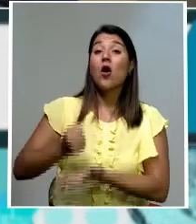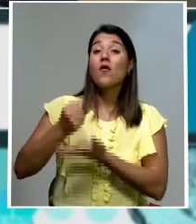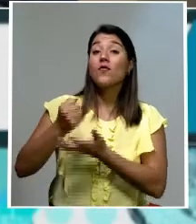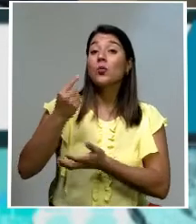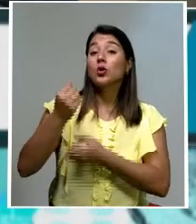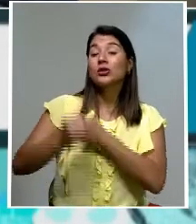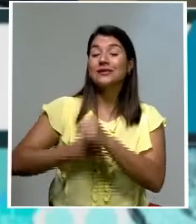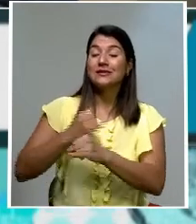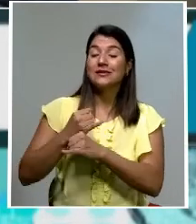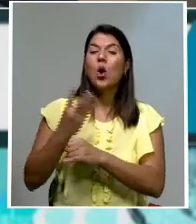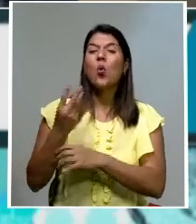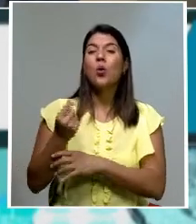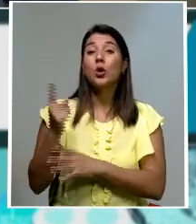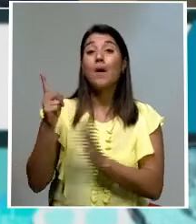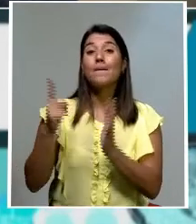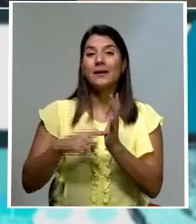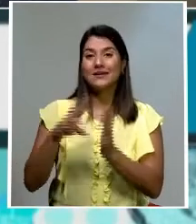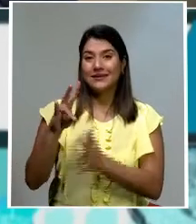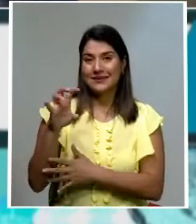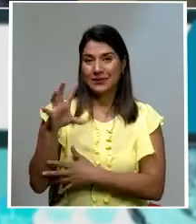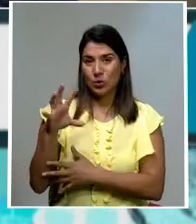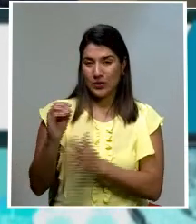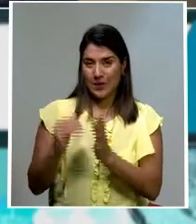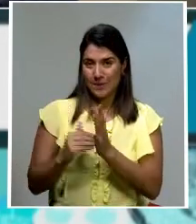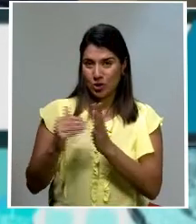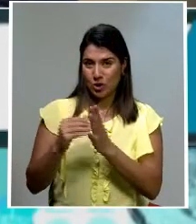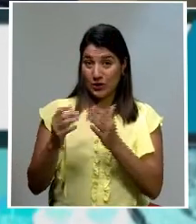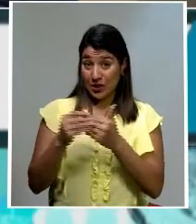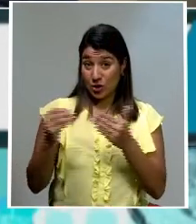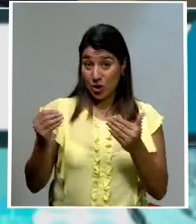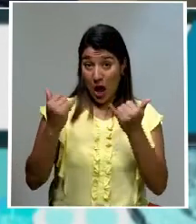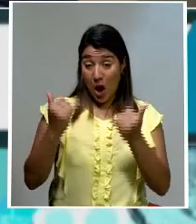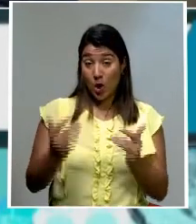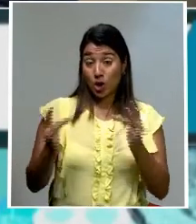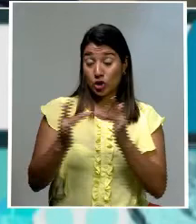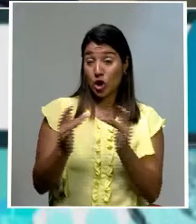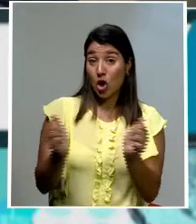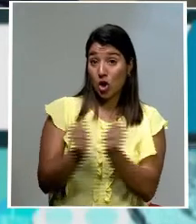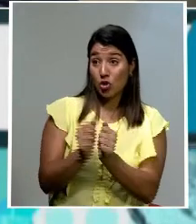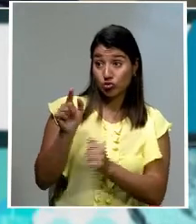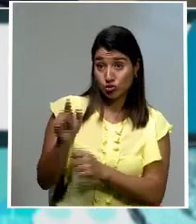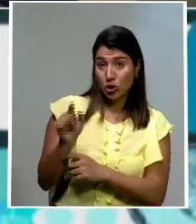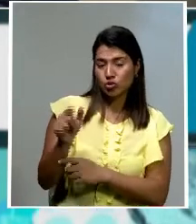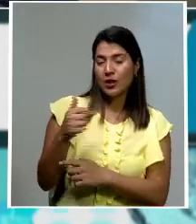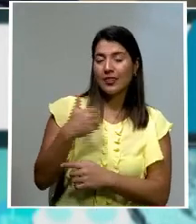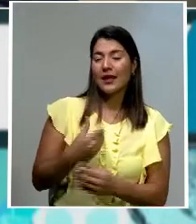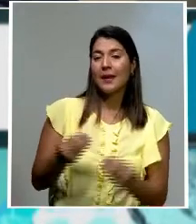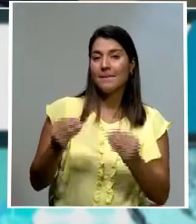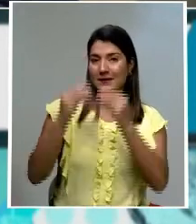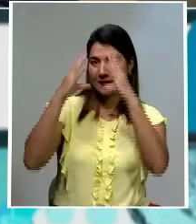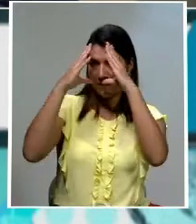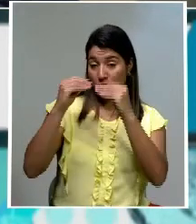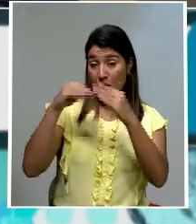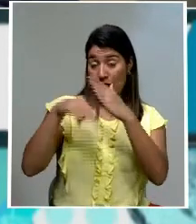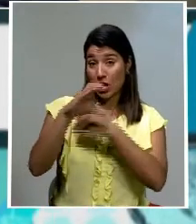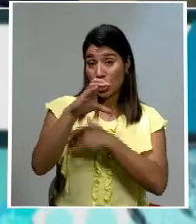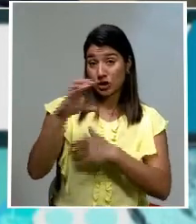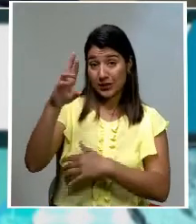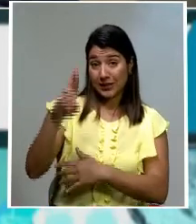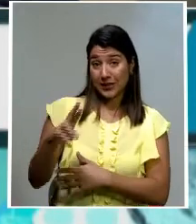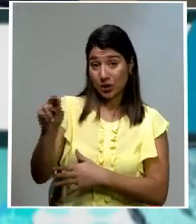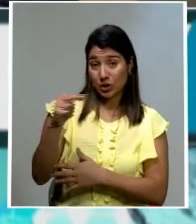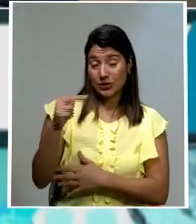de $1.750 millones. Vamos a regresar con ustedes al set principal, donde tienen más información en Costa Rica